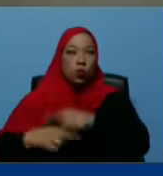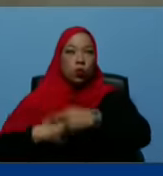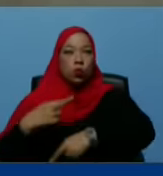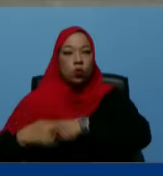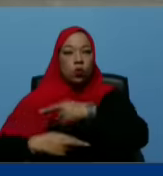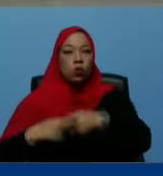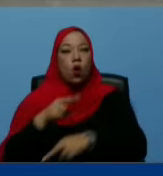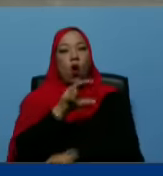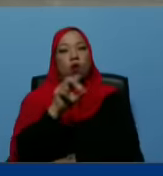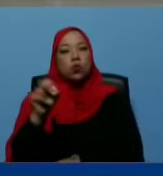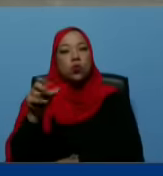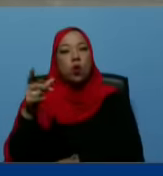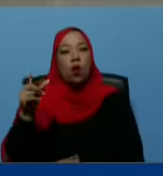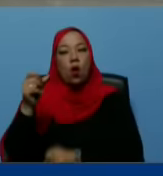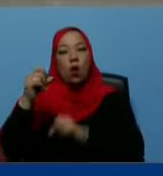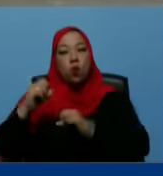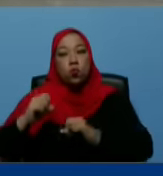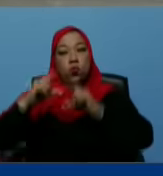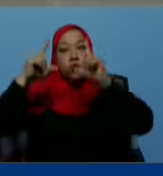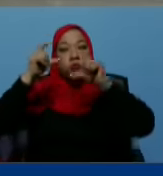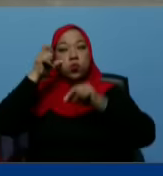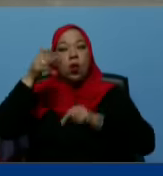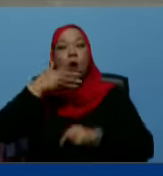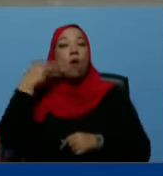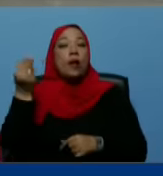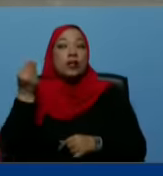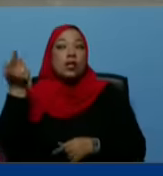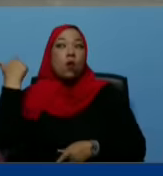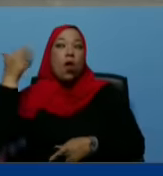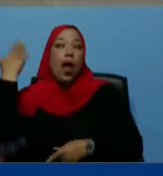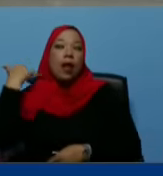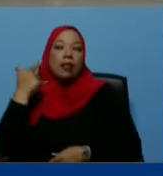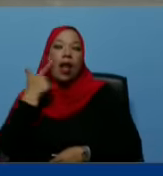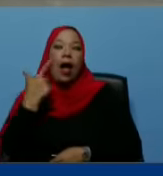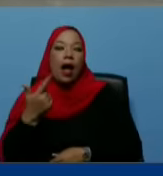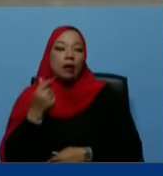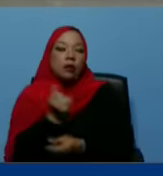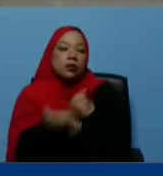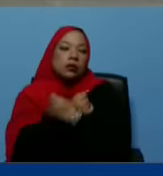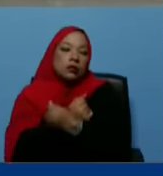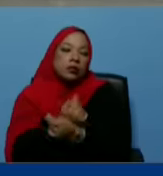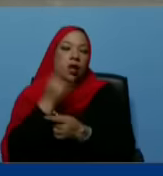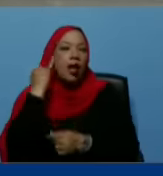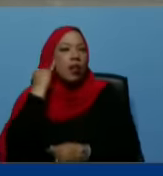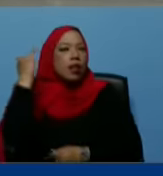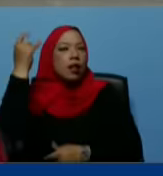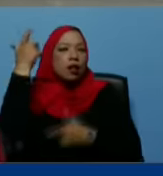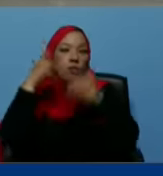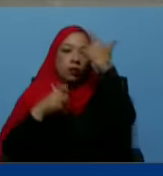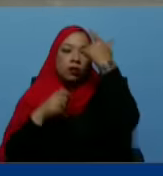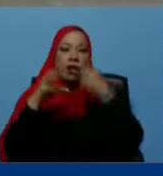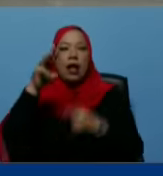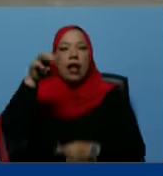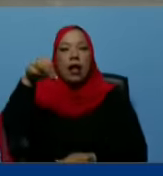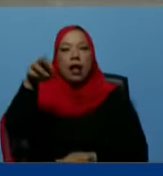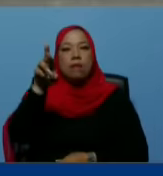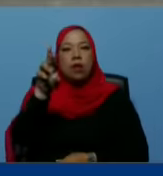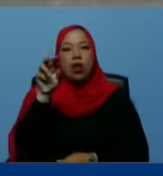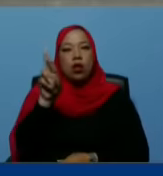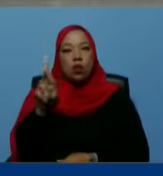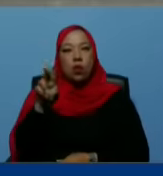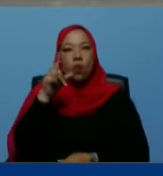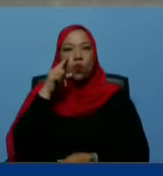200. Que despertó a toda una generación de jóvenes. Nos enamoramos del ideal del MBR 200